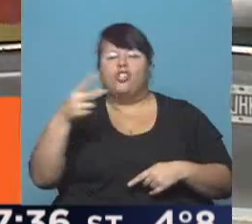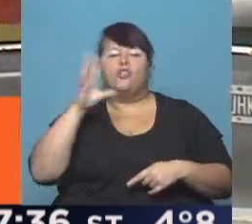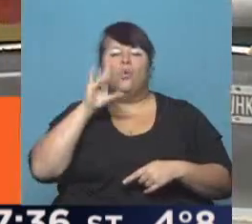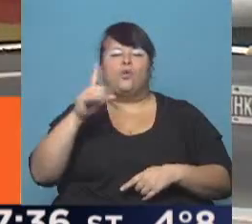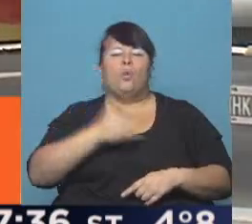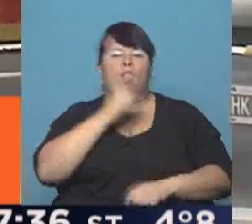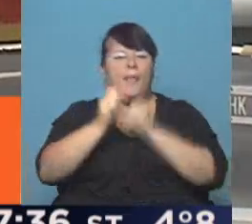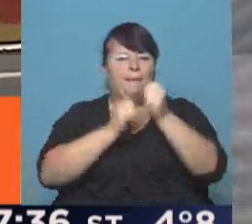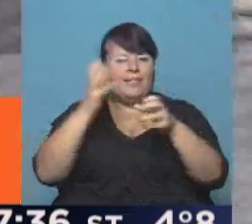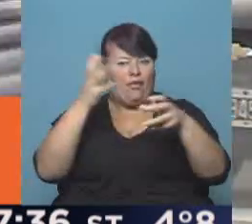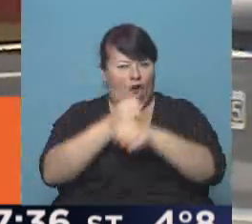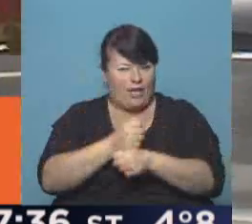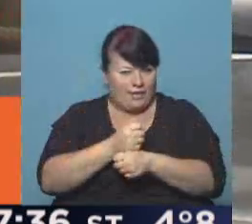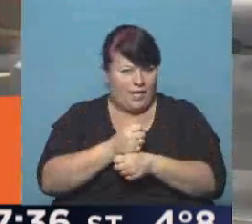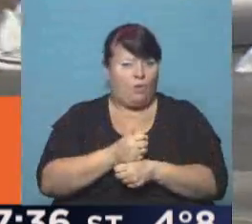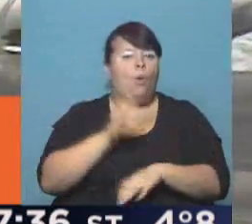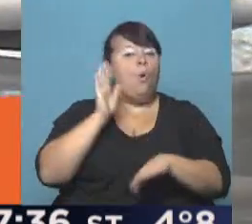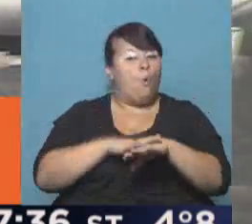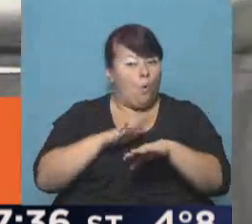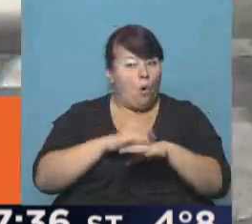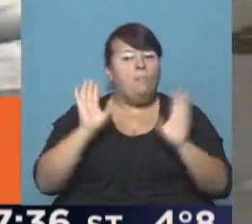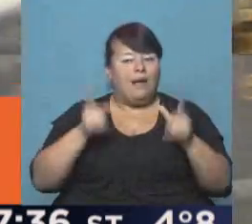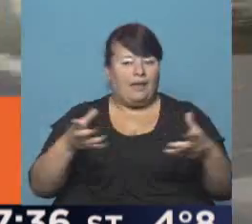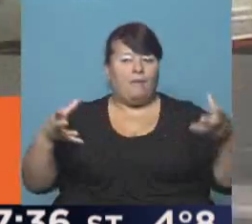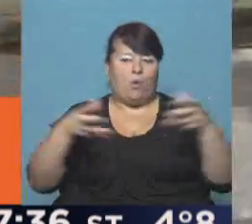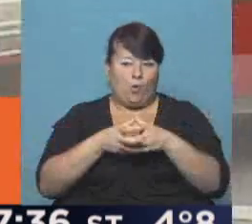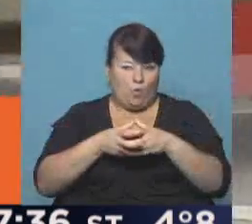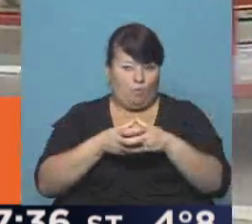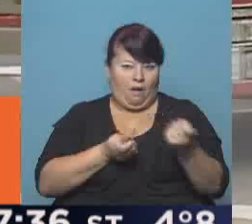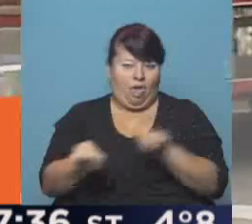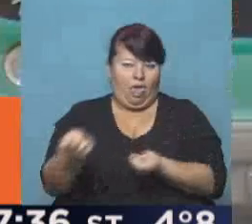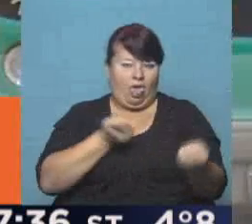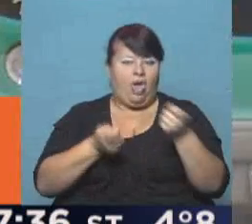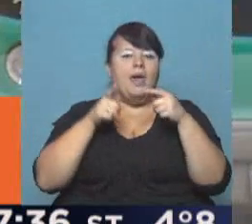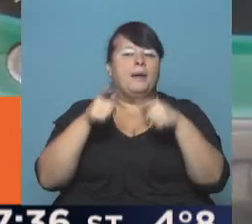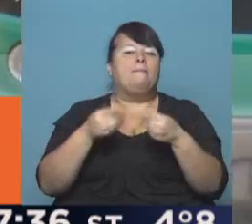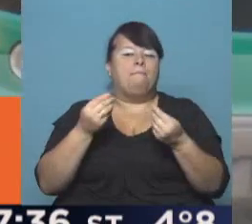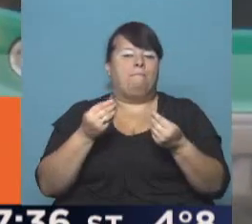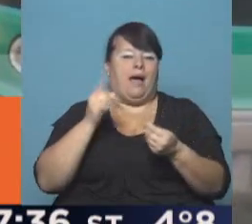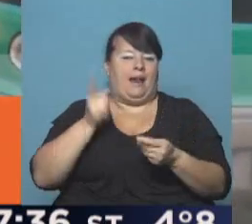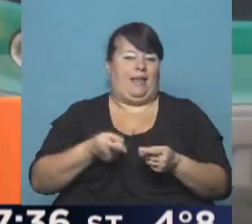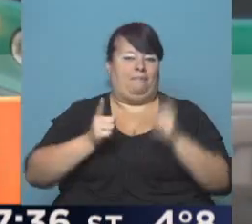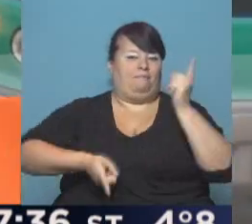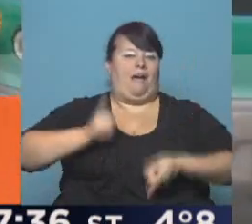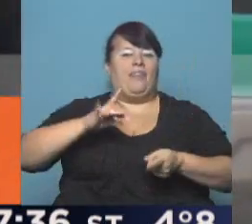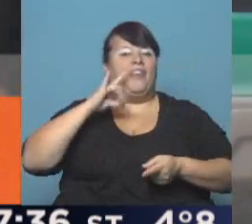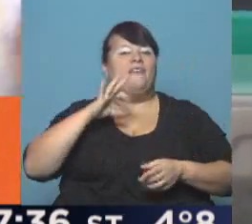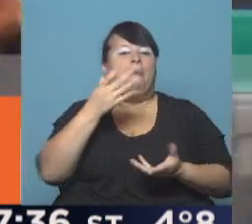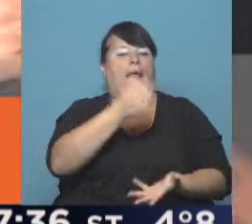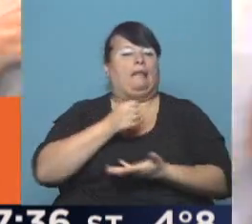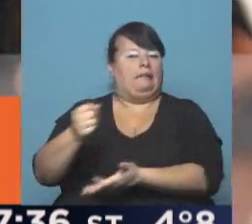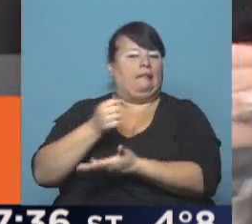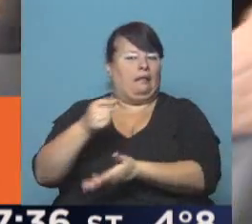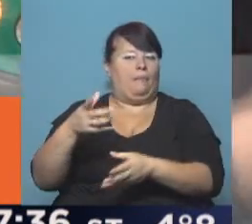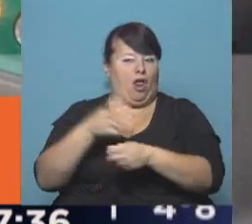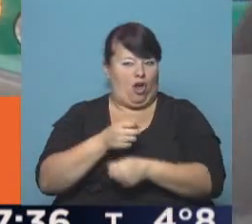empresarios del transporte automotor acusados de formar parte de una maniobra dirigida por de vido para desviar subsidios